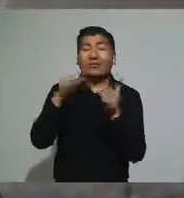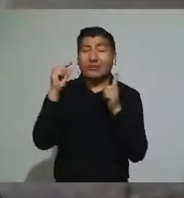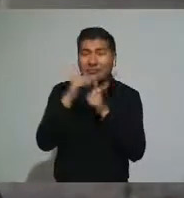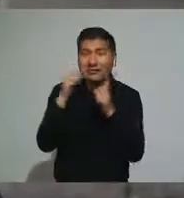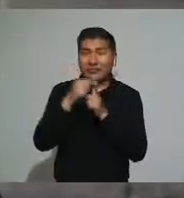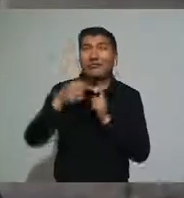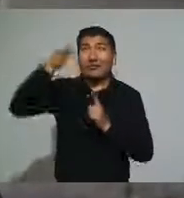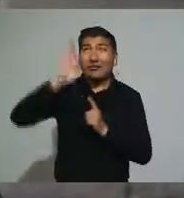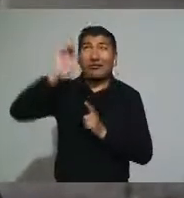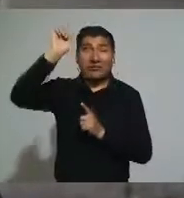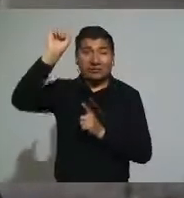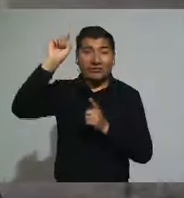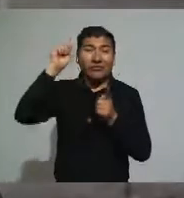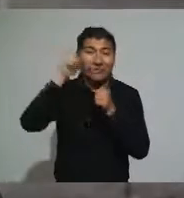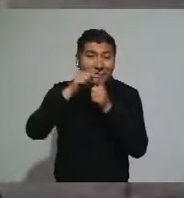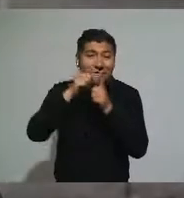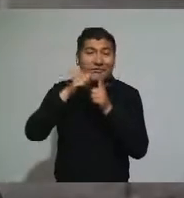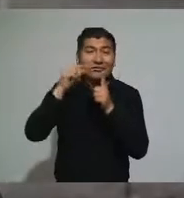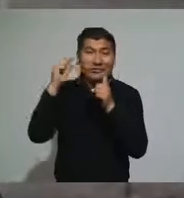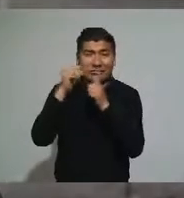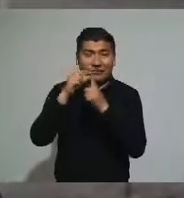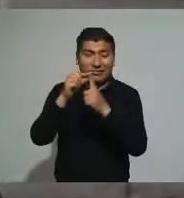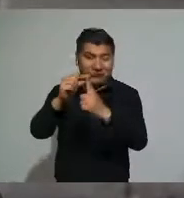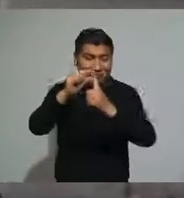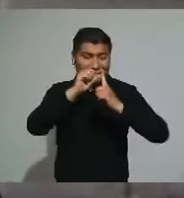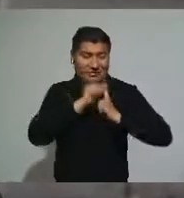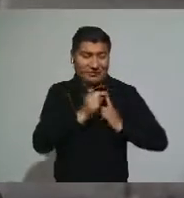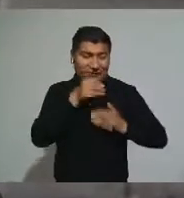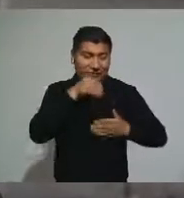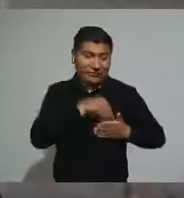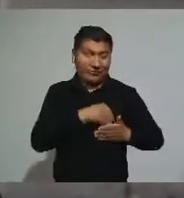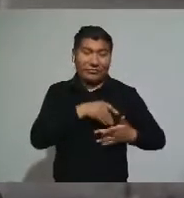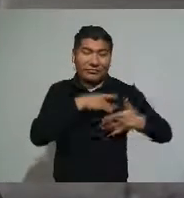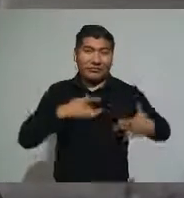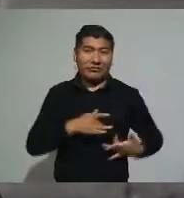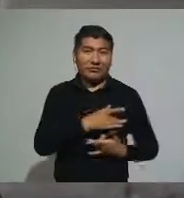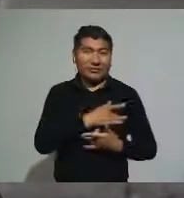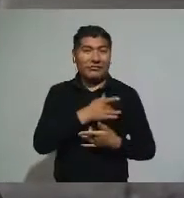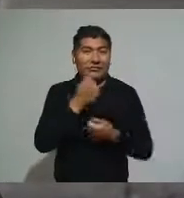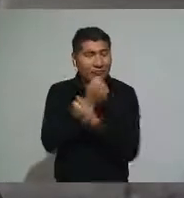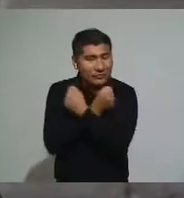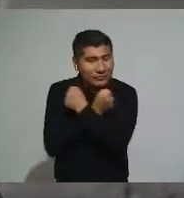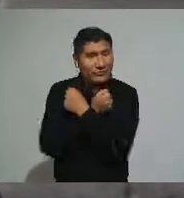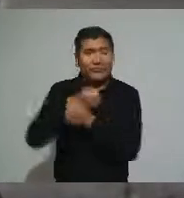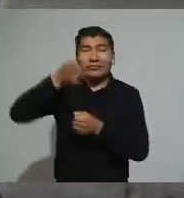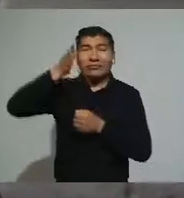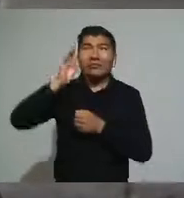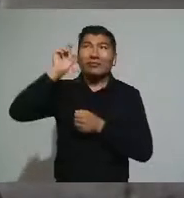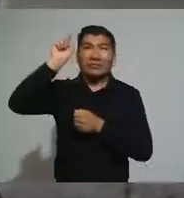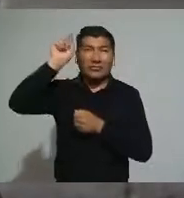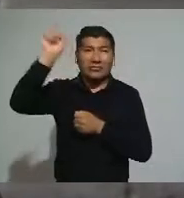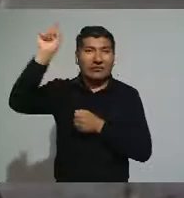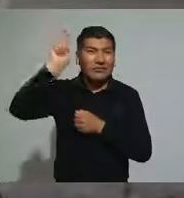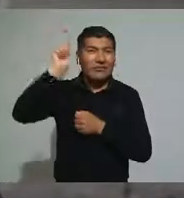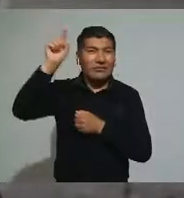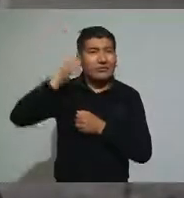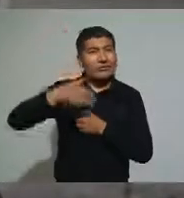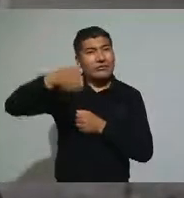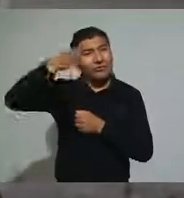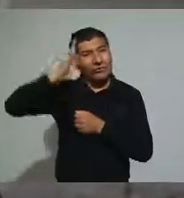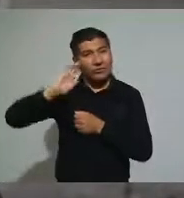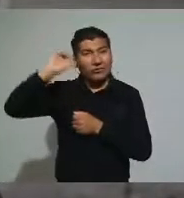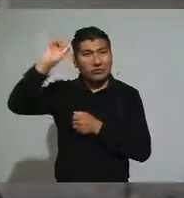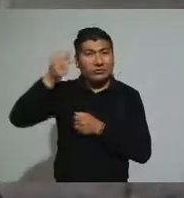Dios, que esta palabra entre en nuestros corazones, para que amemos a Dios y que Dios sea